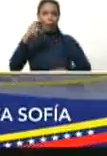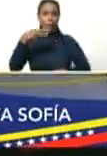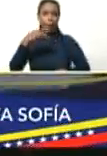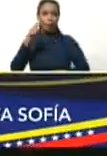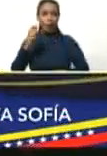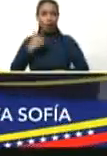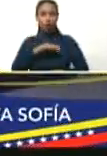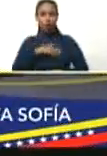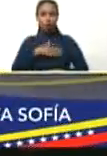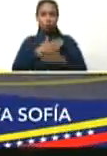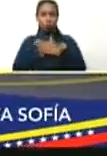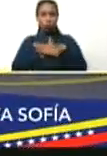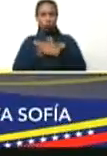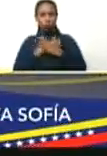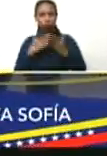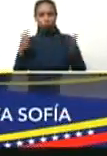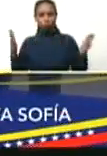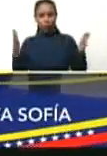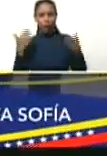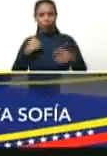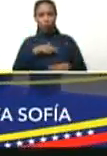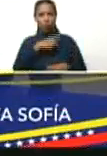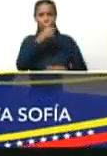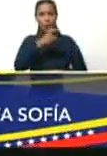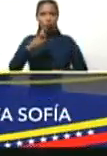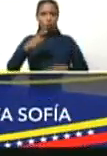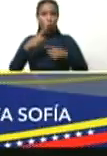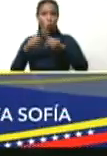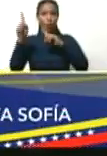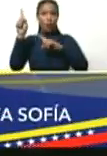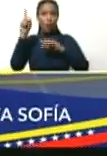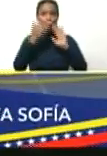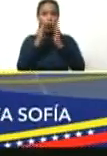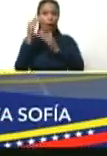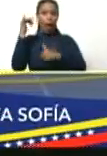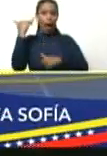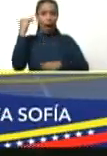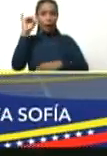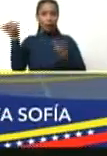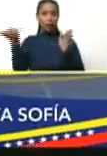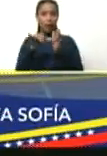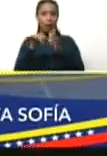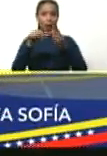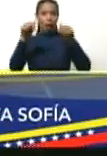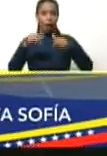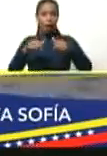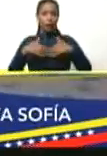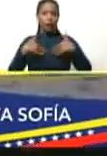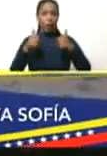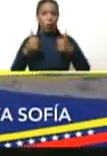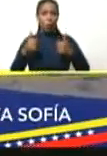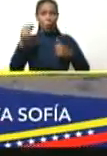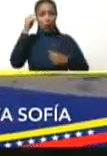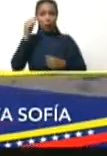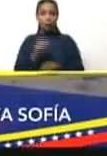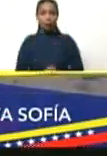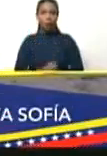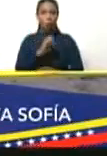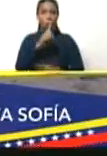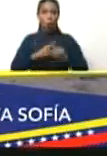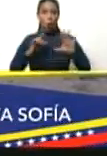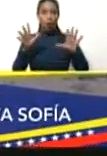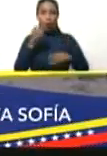de salud de corazón a nuestros habitantes, a otras comunidades que están cercanas aquí alrededor. Está la salud al día, presidente. 1x10